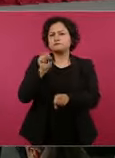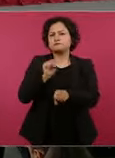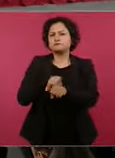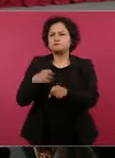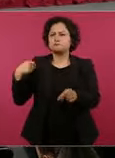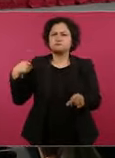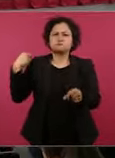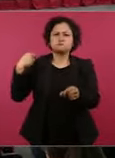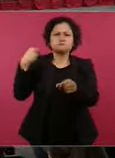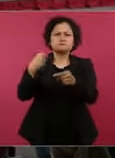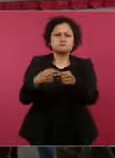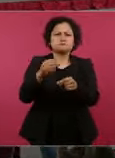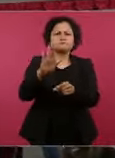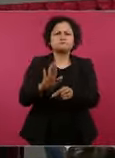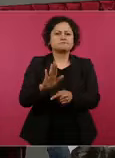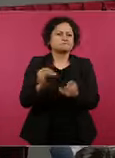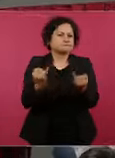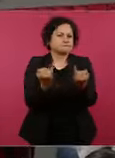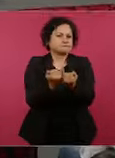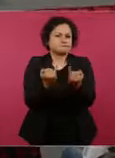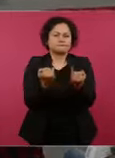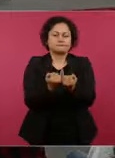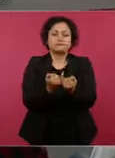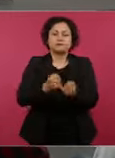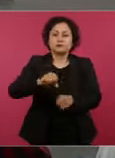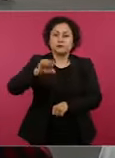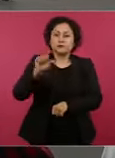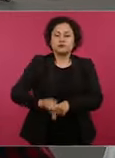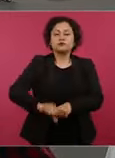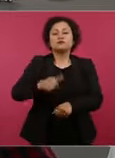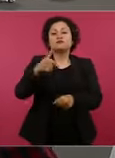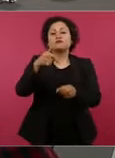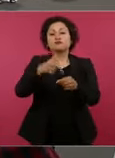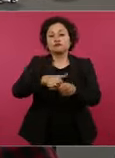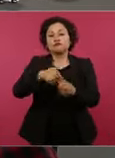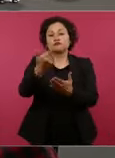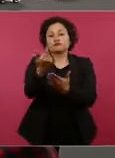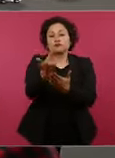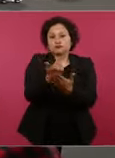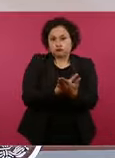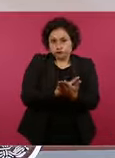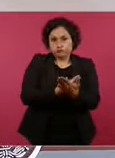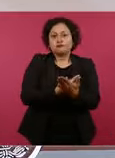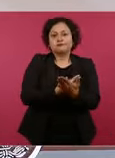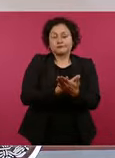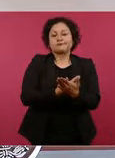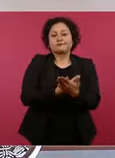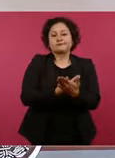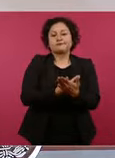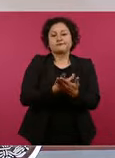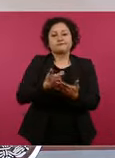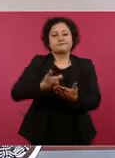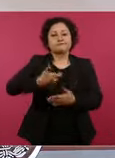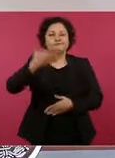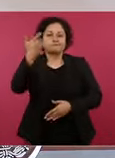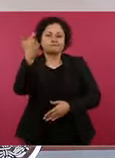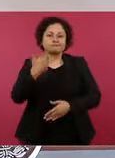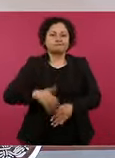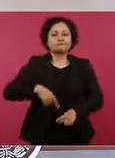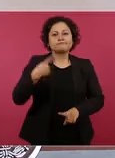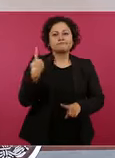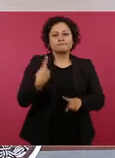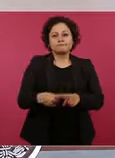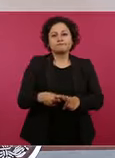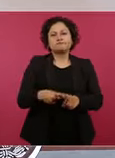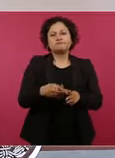en los tres tipos de combustible. En este caso, en el quién es quién en los precios de las gasolinas y el diésel, nos encontramos con un precio